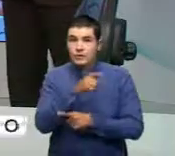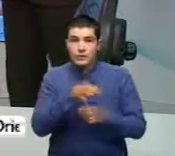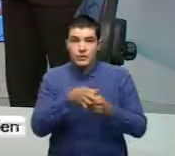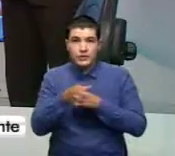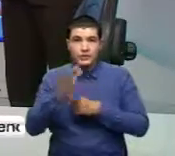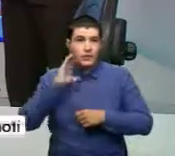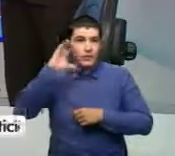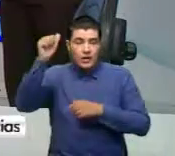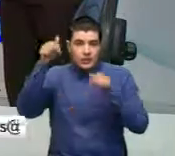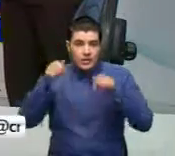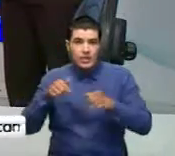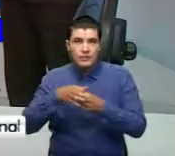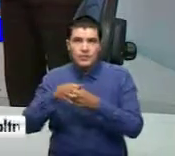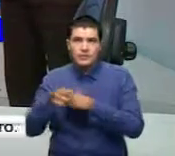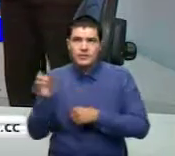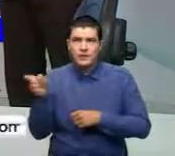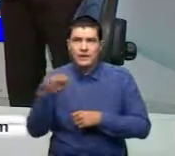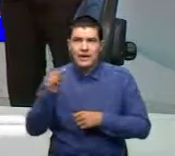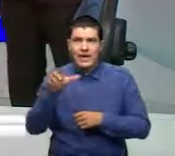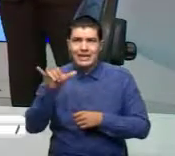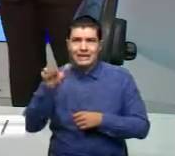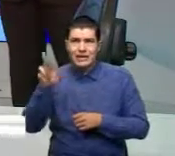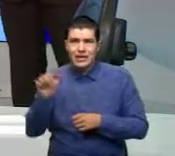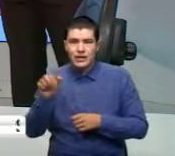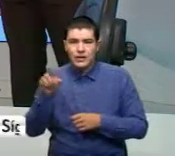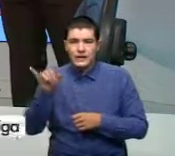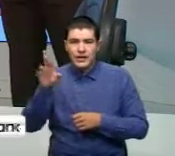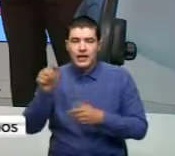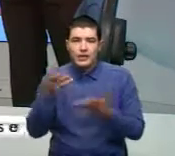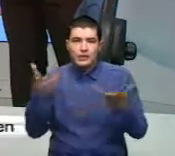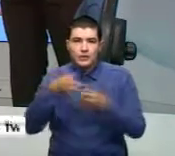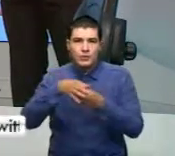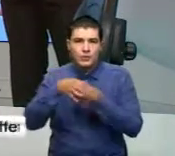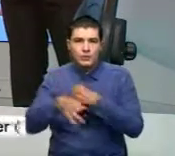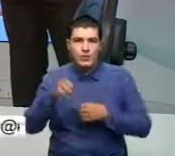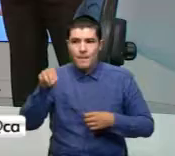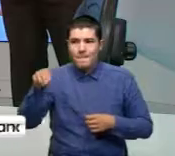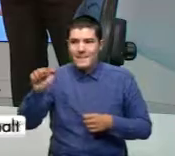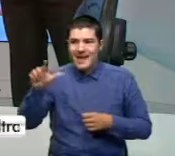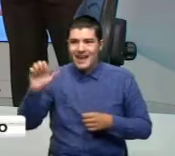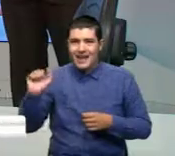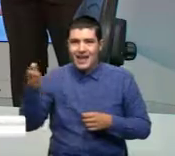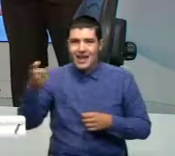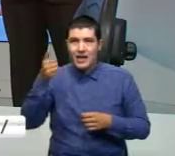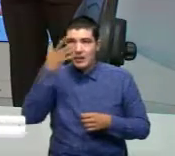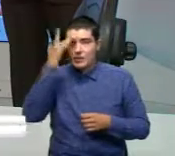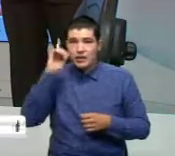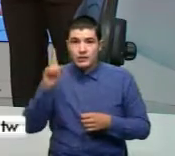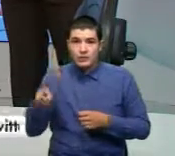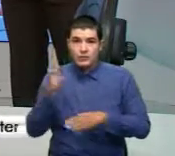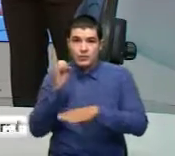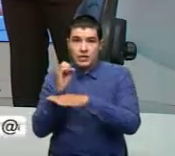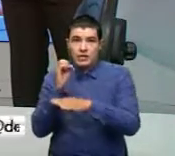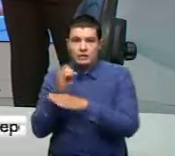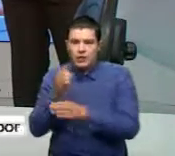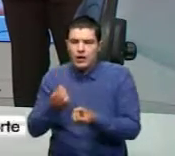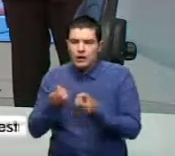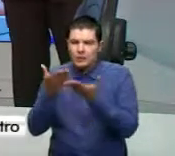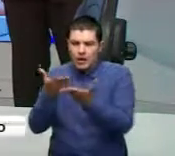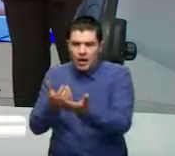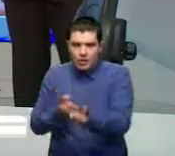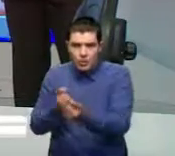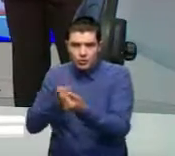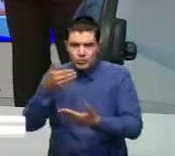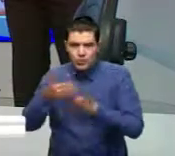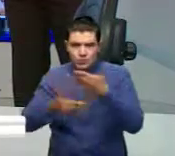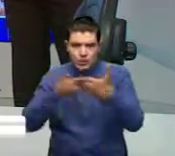Vamos ahora a la provincia de García Rovira, en Santander. Exactamente, el municipio de Málaga, Johnny, es que allí la PETAR estaría ayudando a mitigar un poco la contaminación